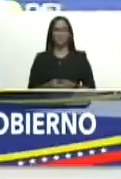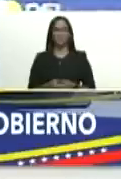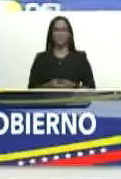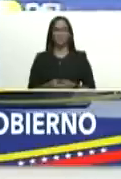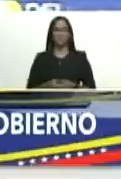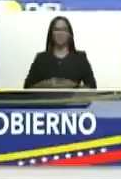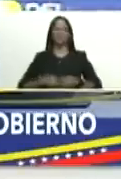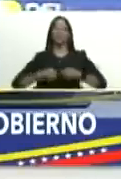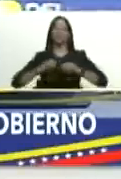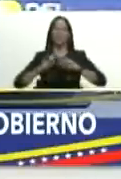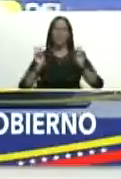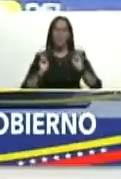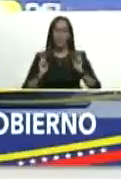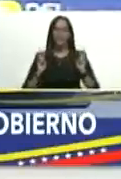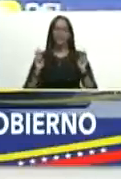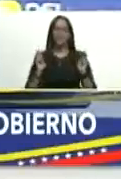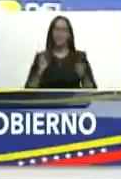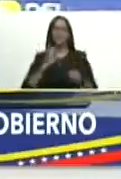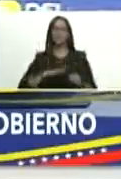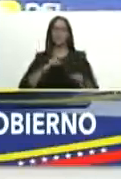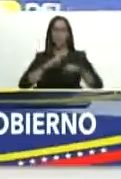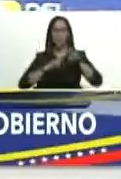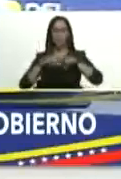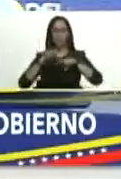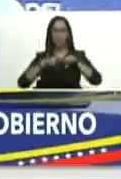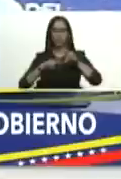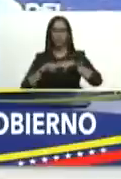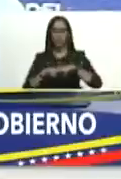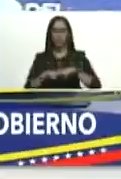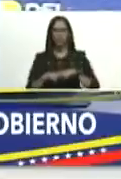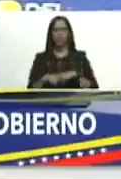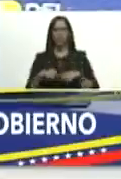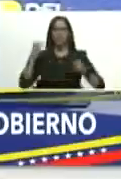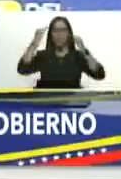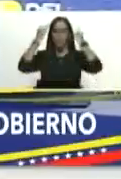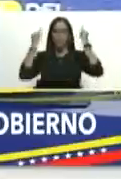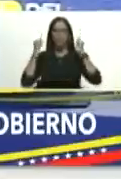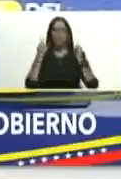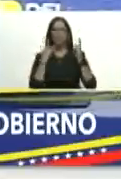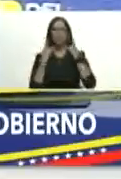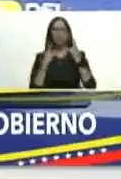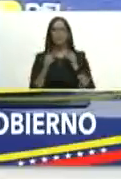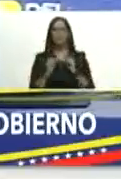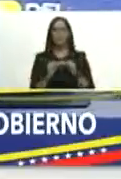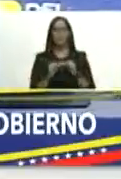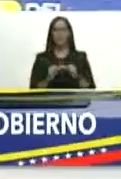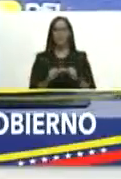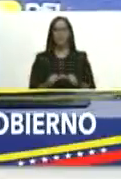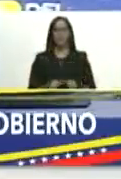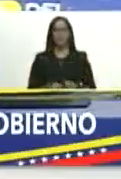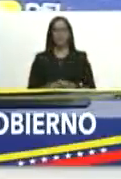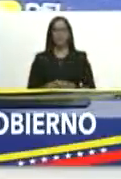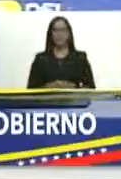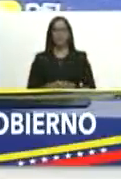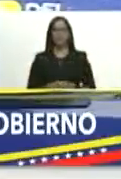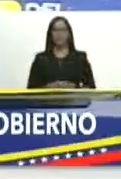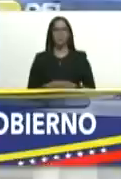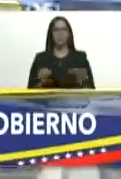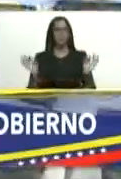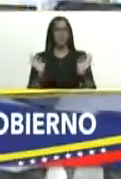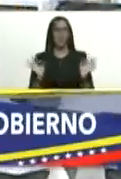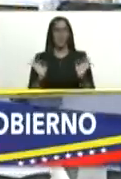Este manual lo estamos construyendo con creatividad y acción permanente. Que